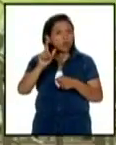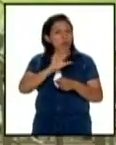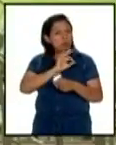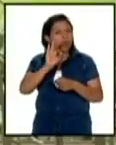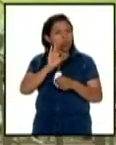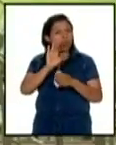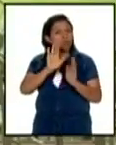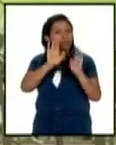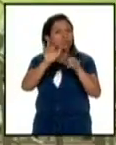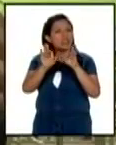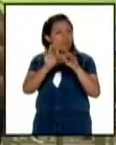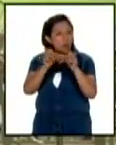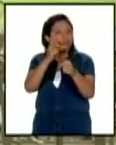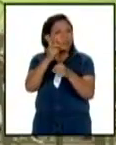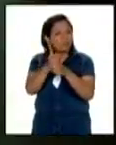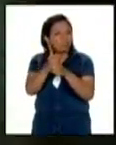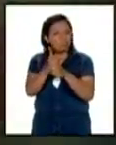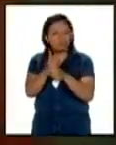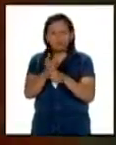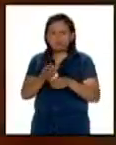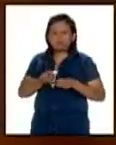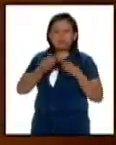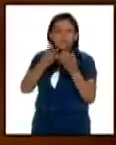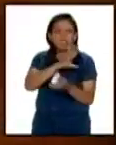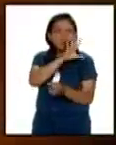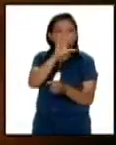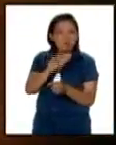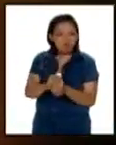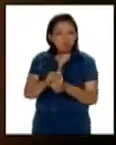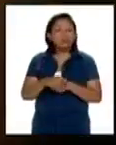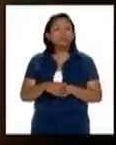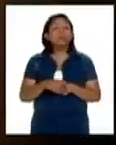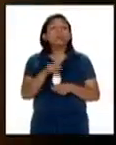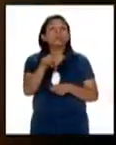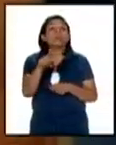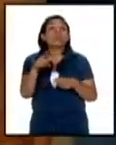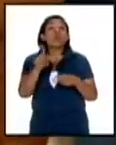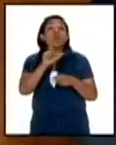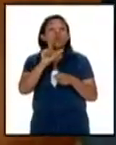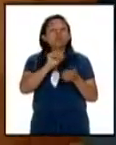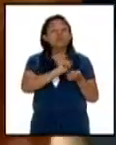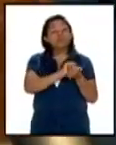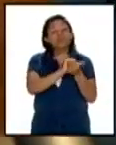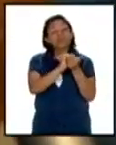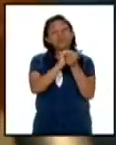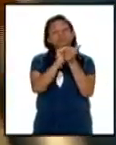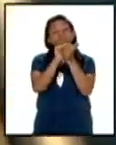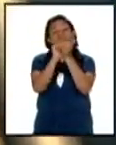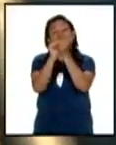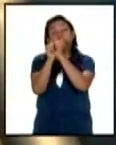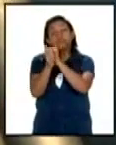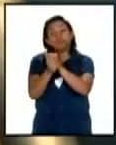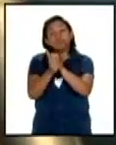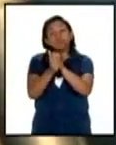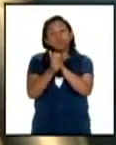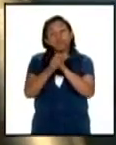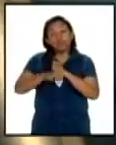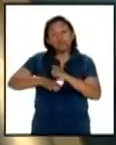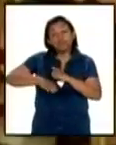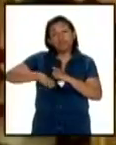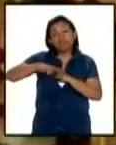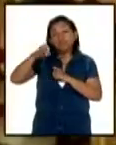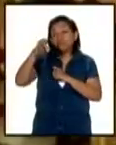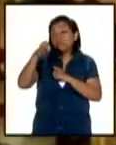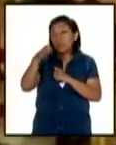va a poner todo de su parte. El deterioro por efecto del tiempo es inevitable, una irremediable